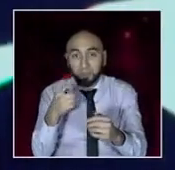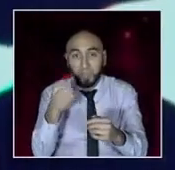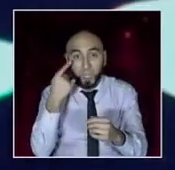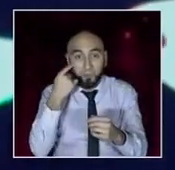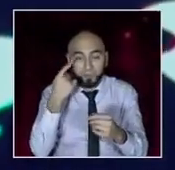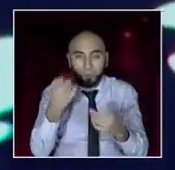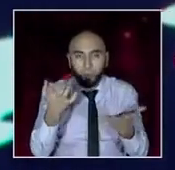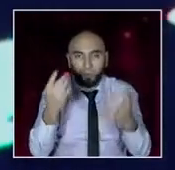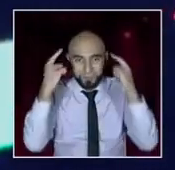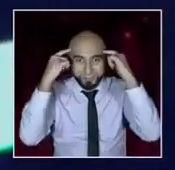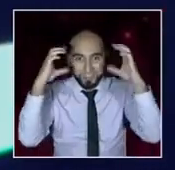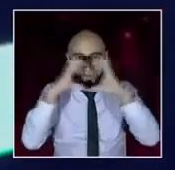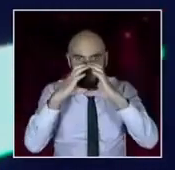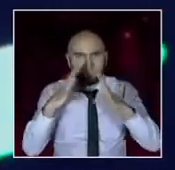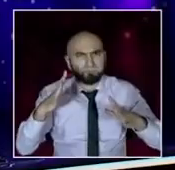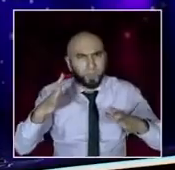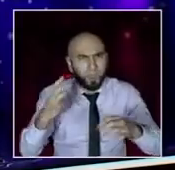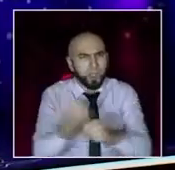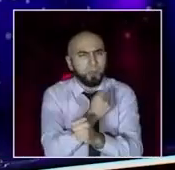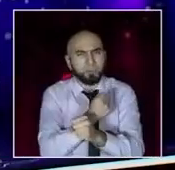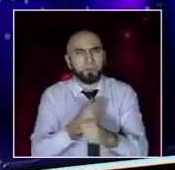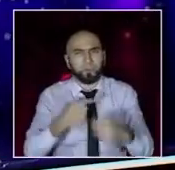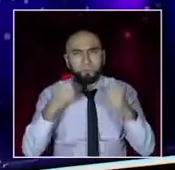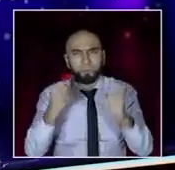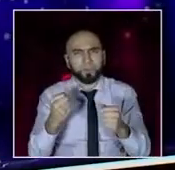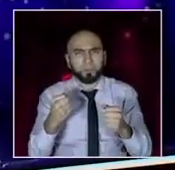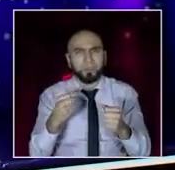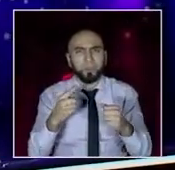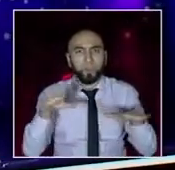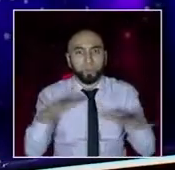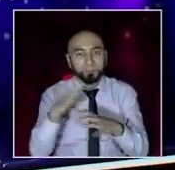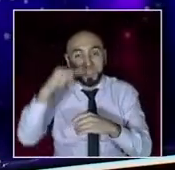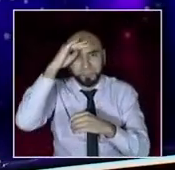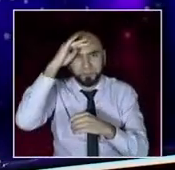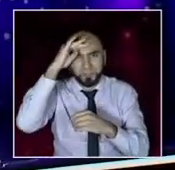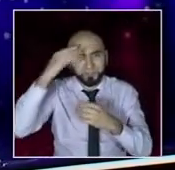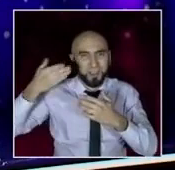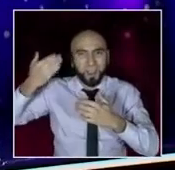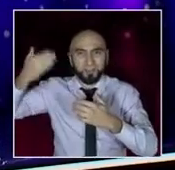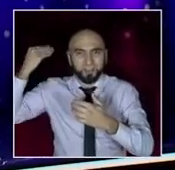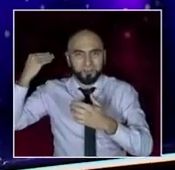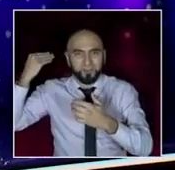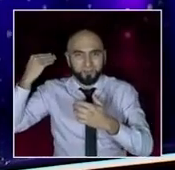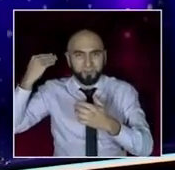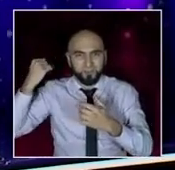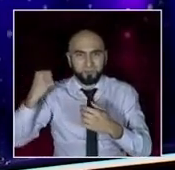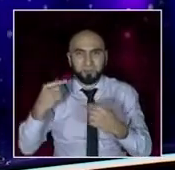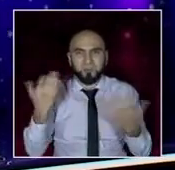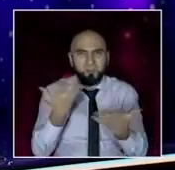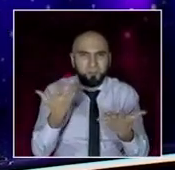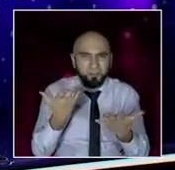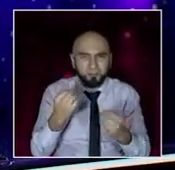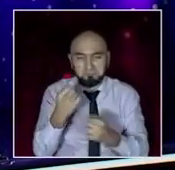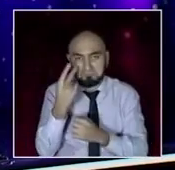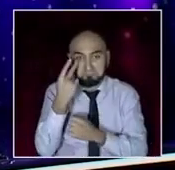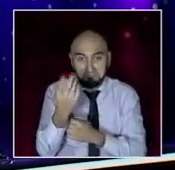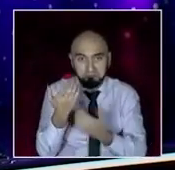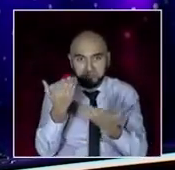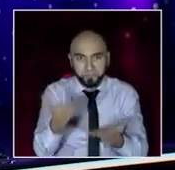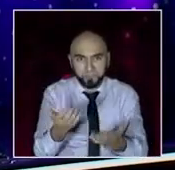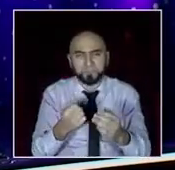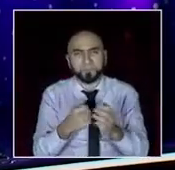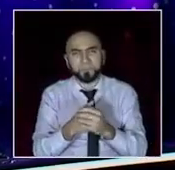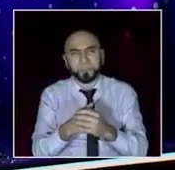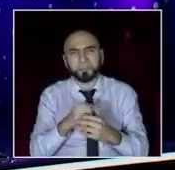puede utilizar nuevas predicciones para cambiar su experiencia de conciencia, que es lo que existe allá afuera. Este es un